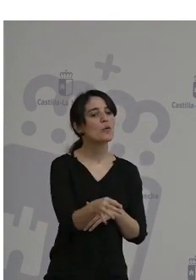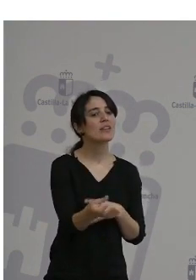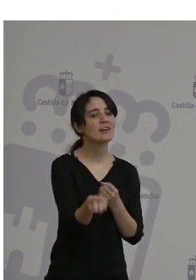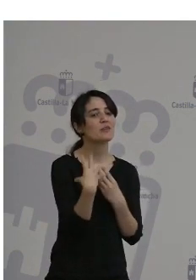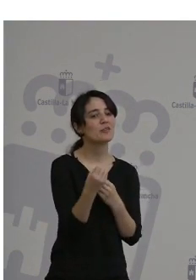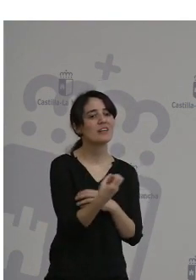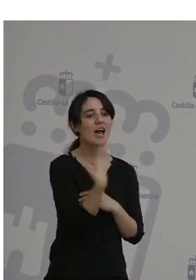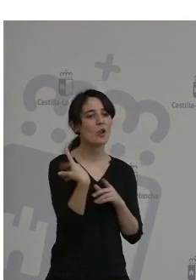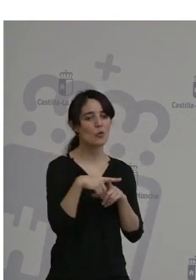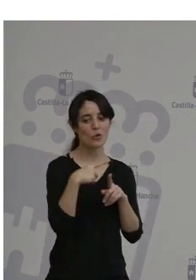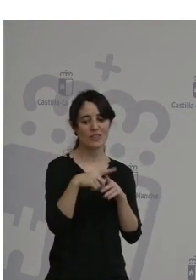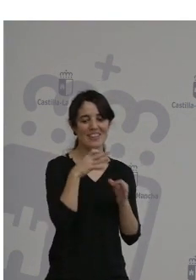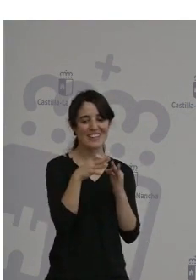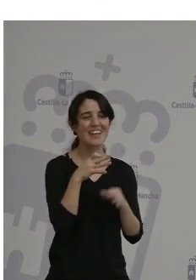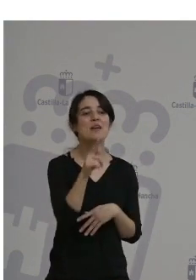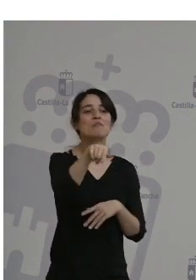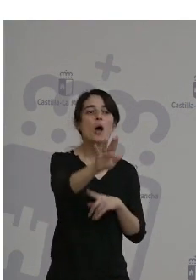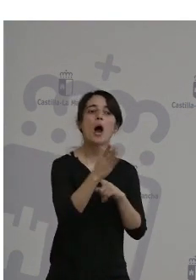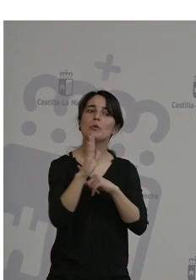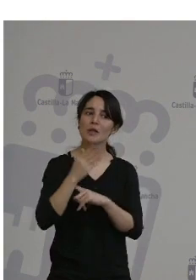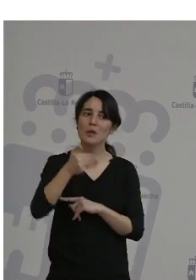faltan, porque tus aportaciones son importantes también.